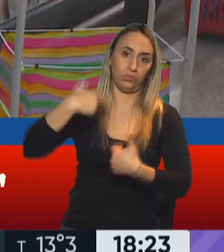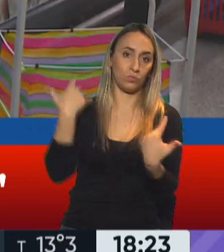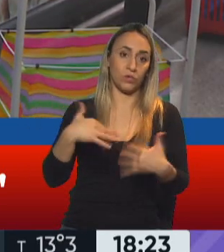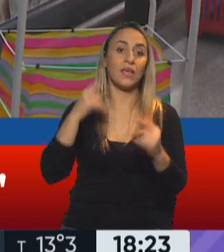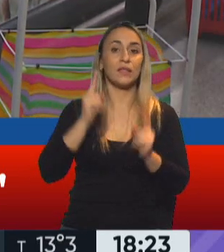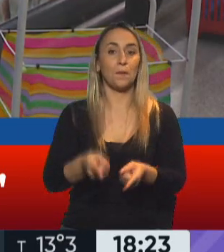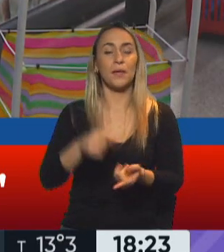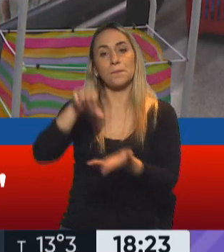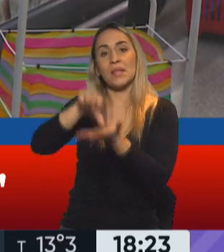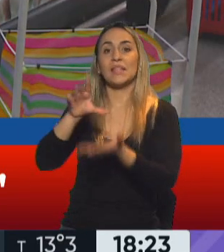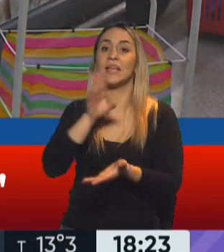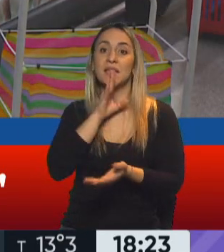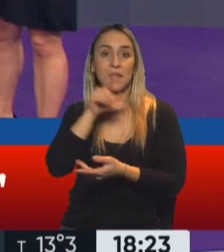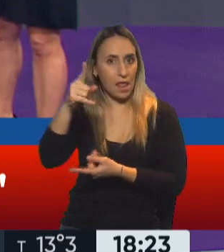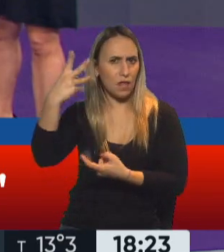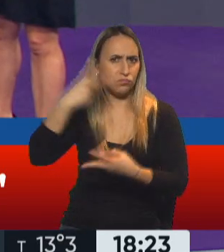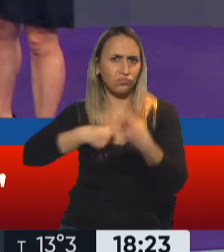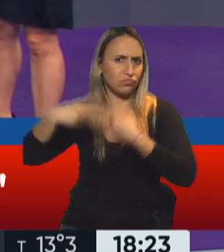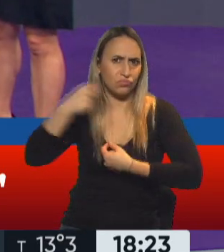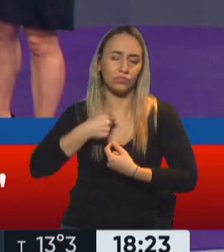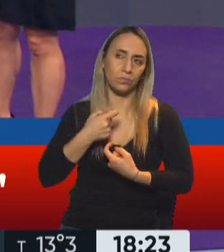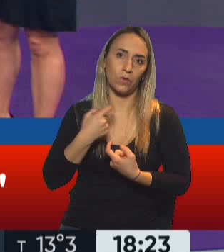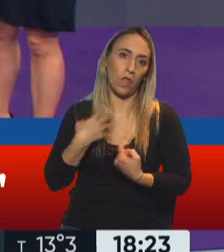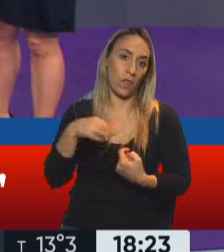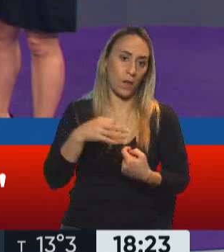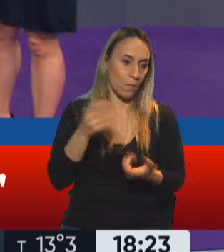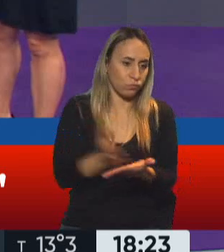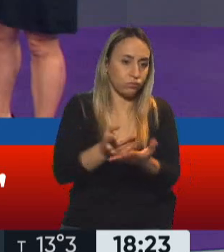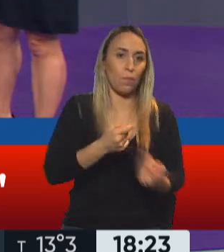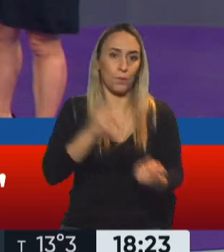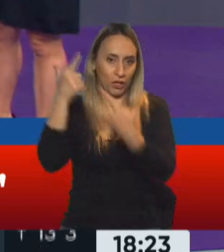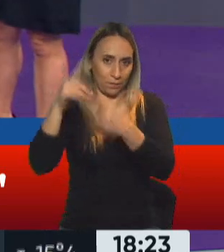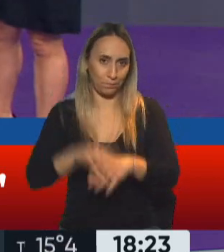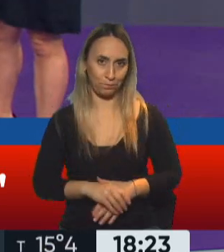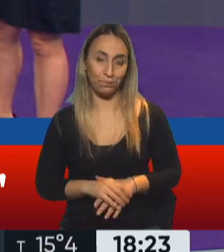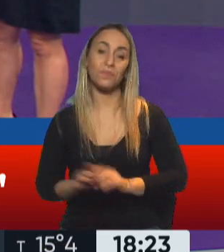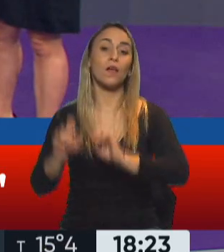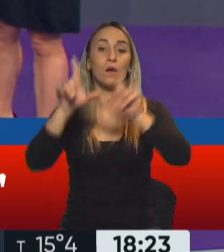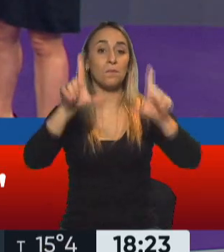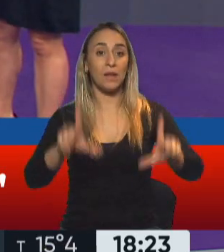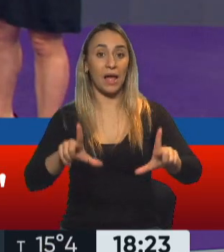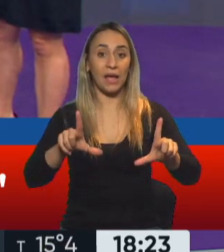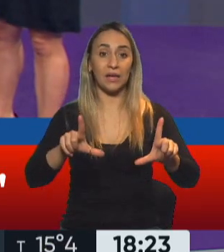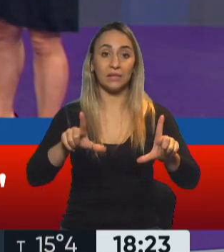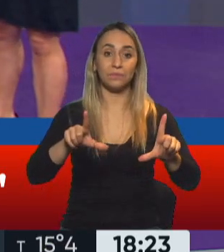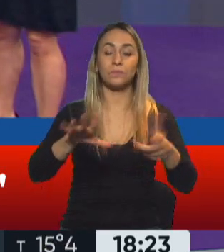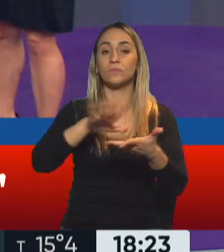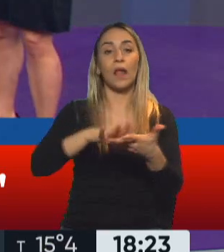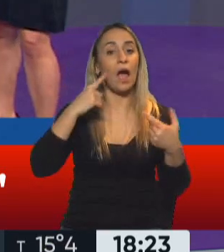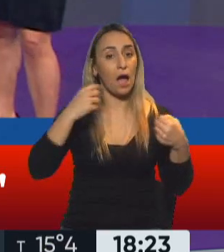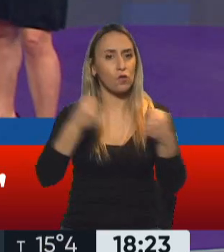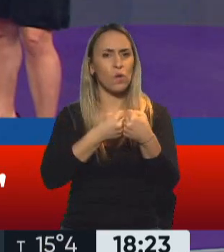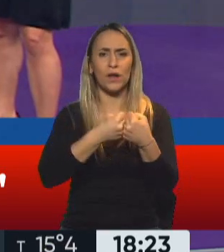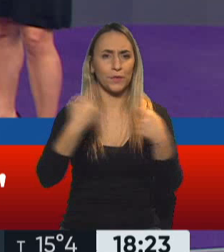también Israel. Fíjate la próxima placa que tenemos ahora respecto de este acuerdo. Bueno, el